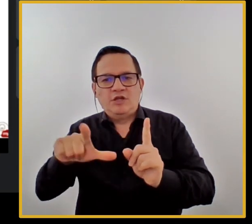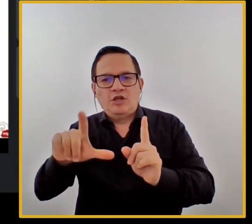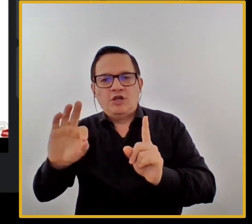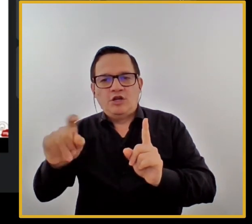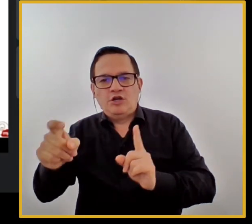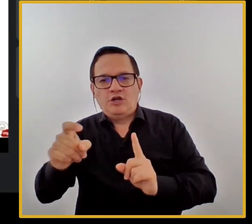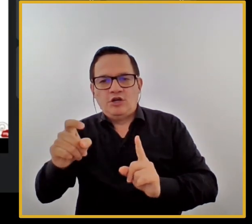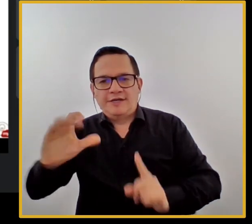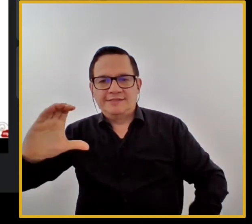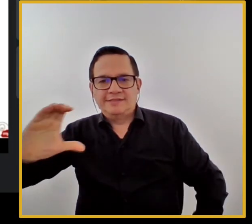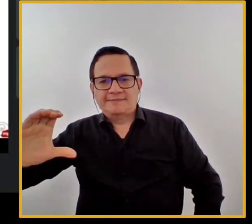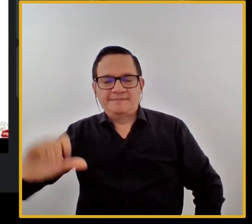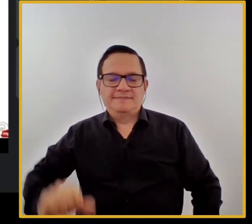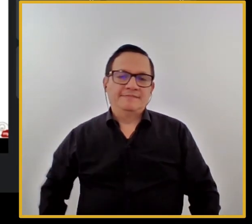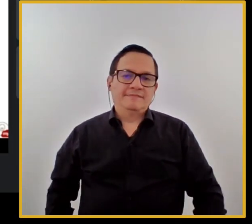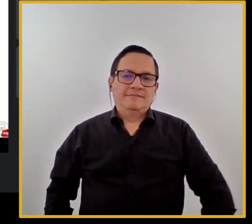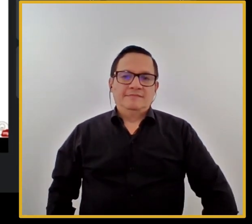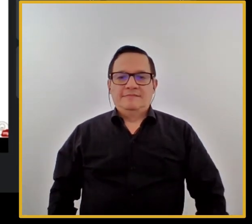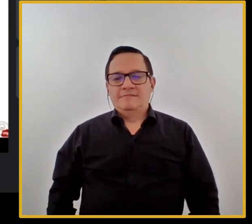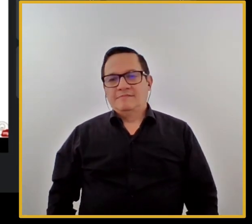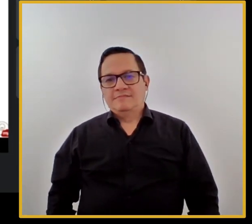de c.